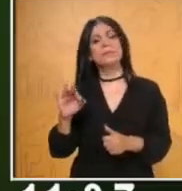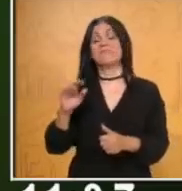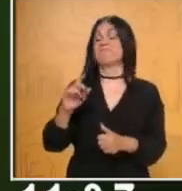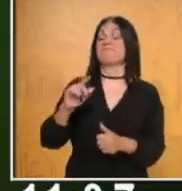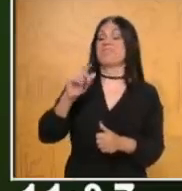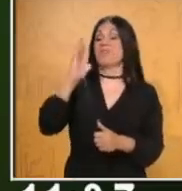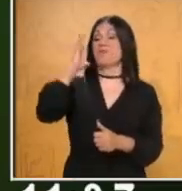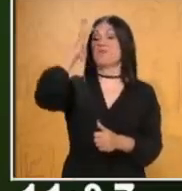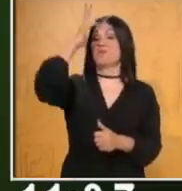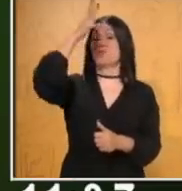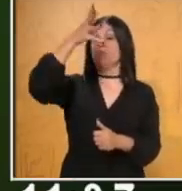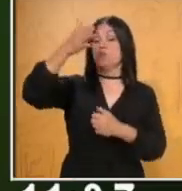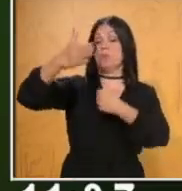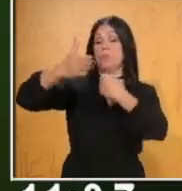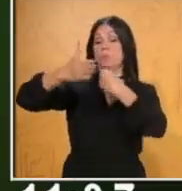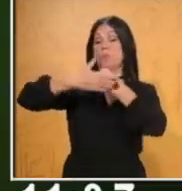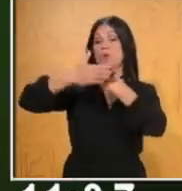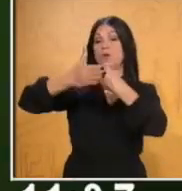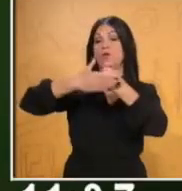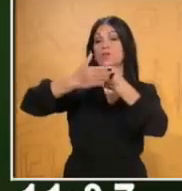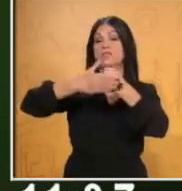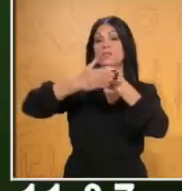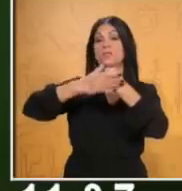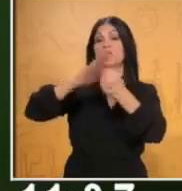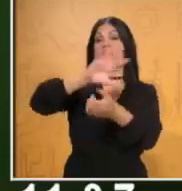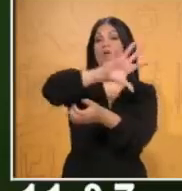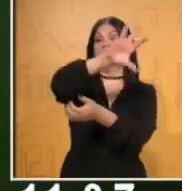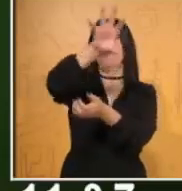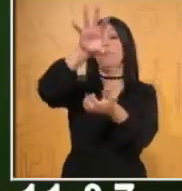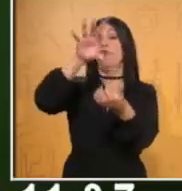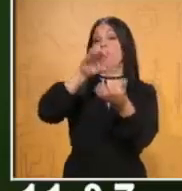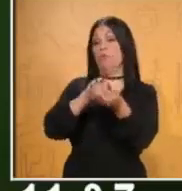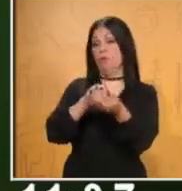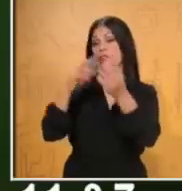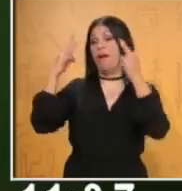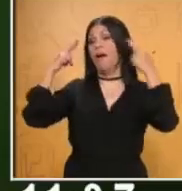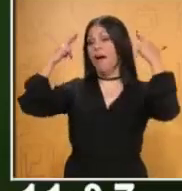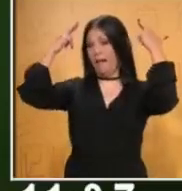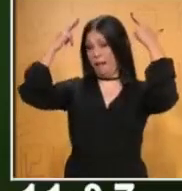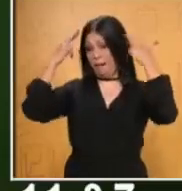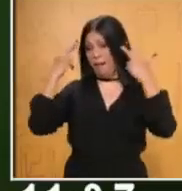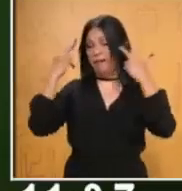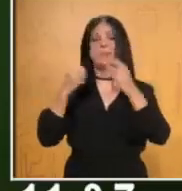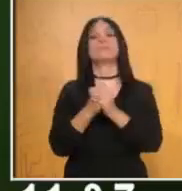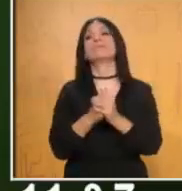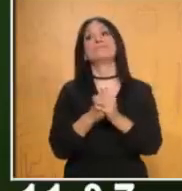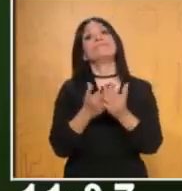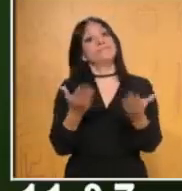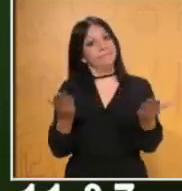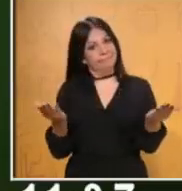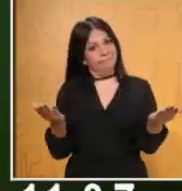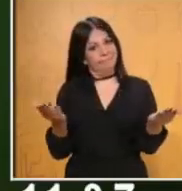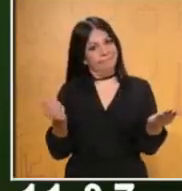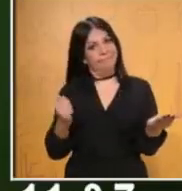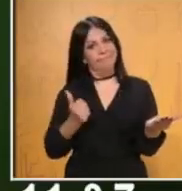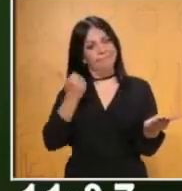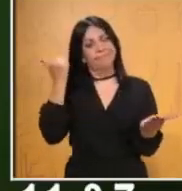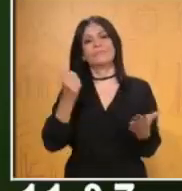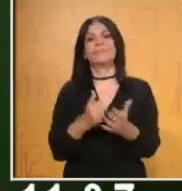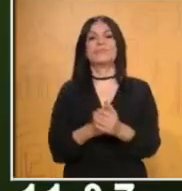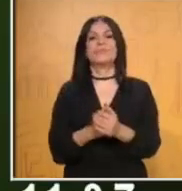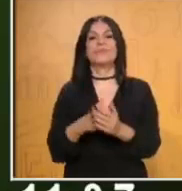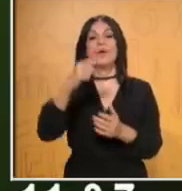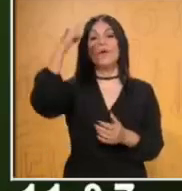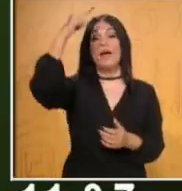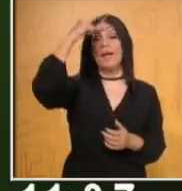que, a pesar de ser hija de un molinero, nunca encontraría mujer con dote mejor. Una